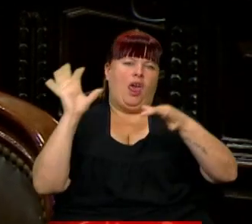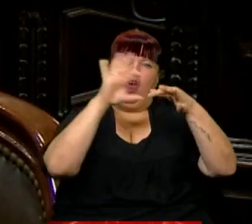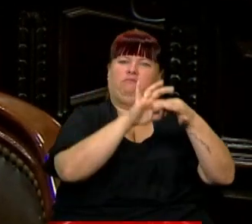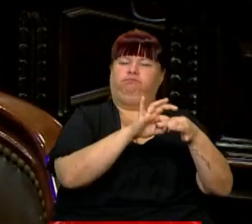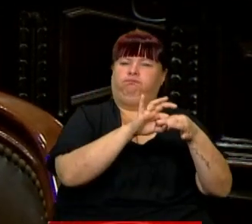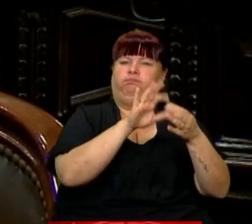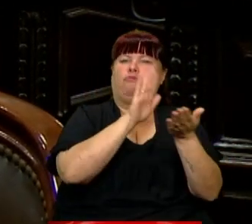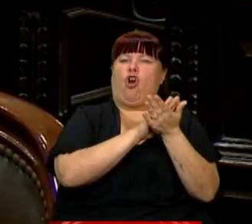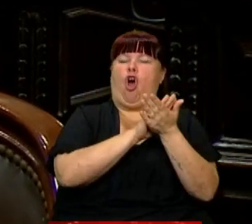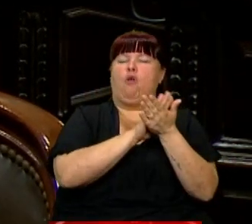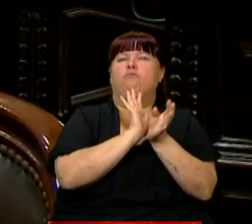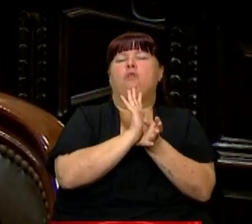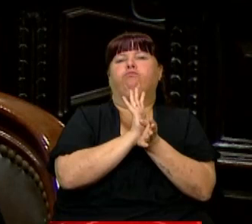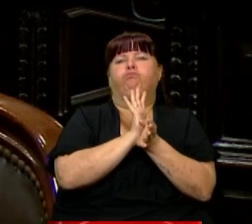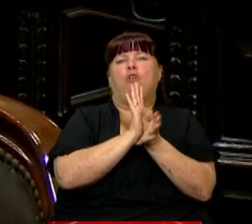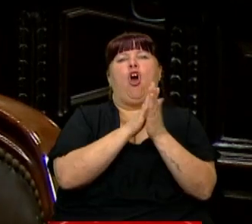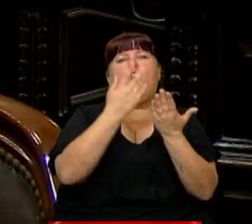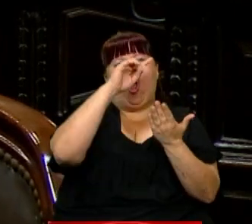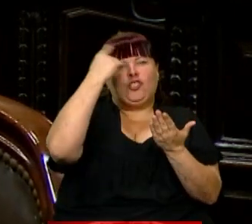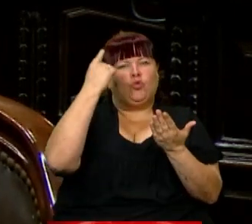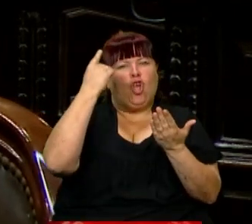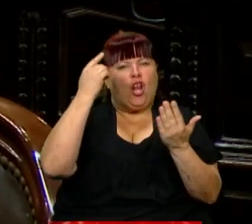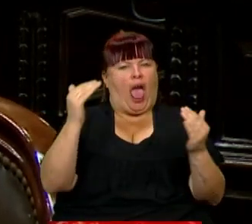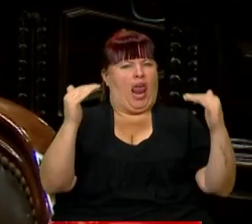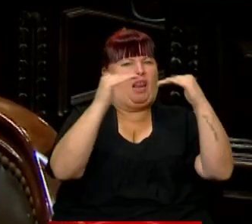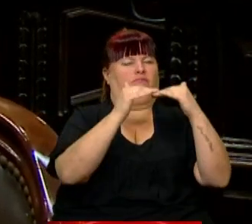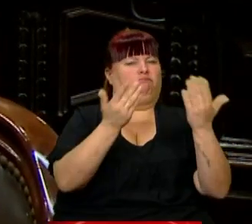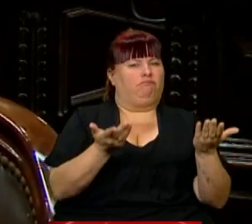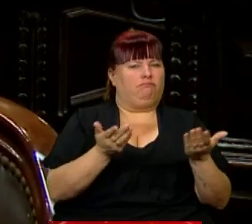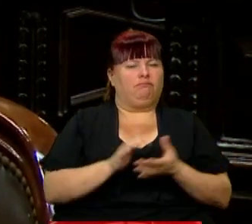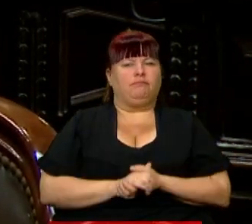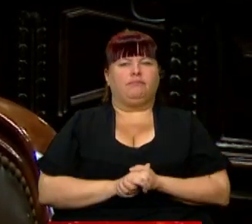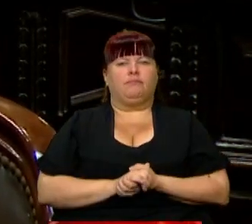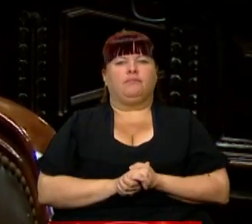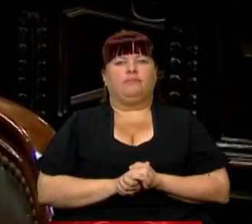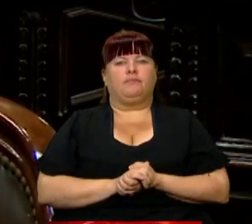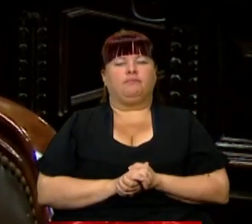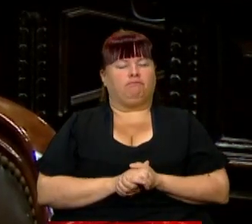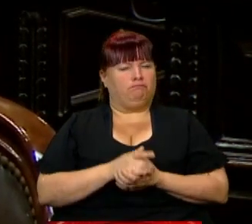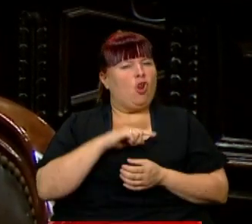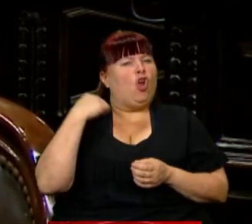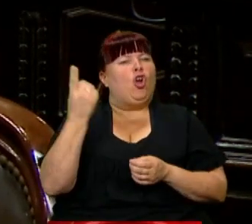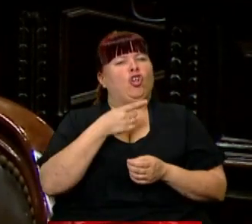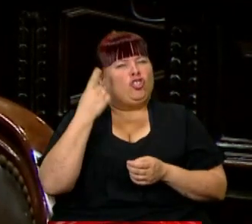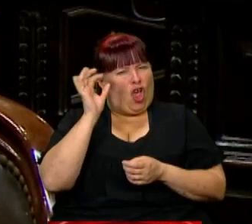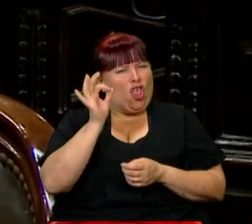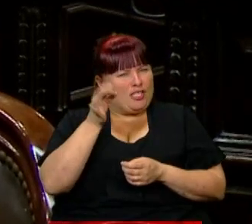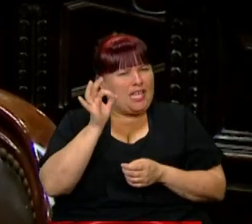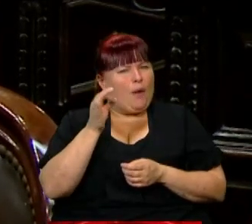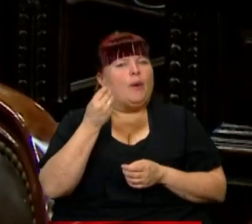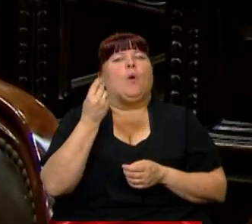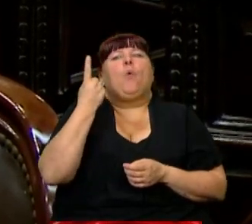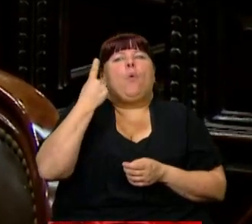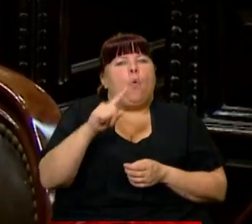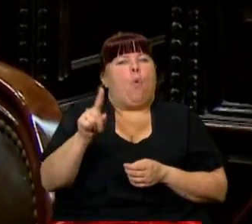y llevarla a un rango constitucional. Ahora, todos tenemos en claro